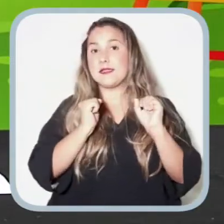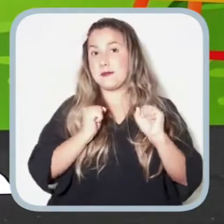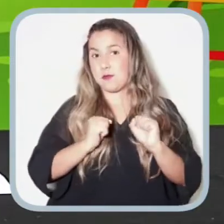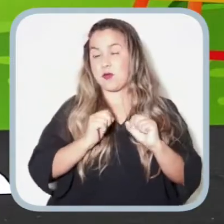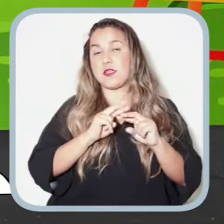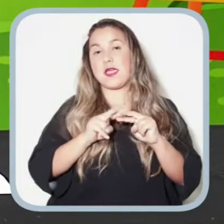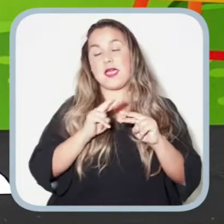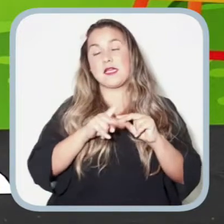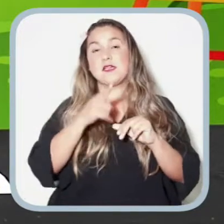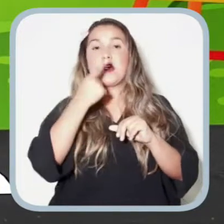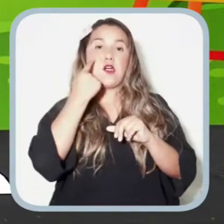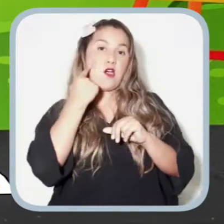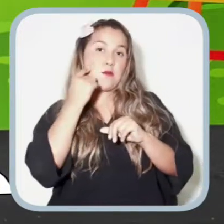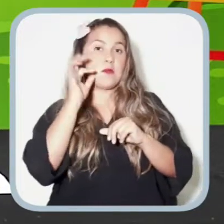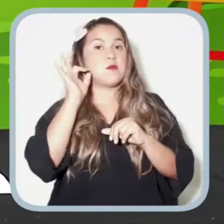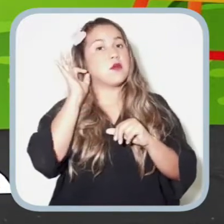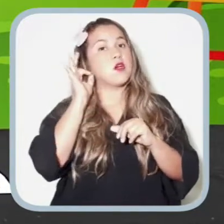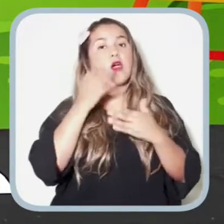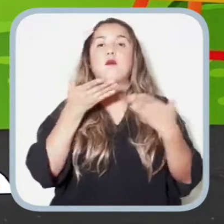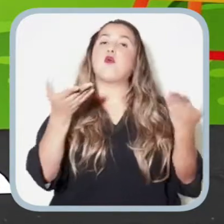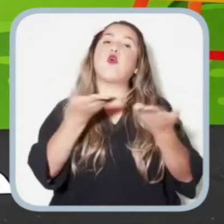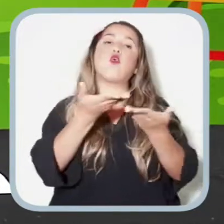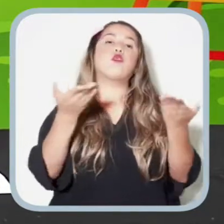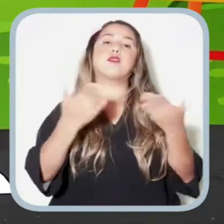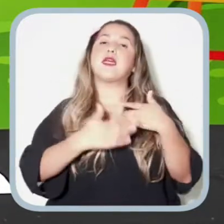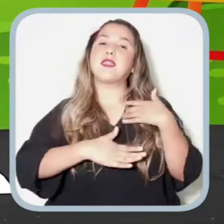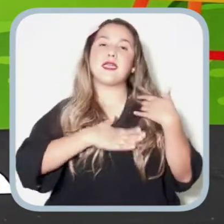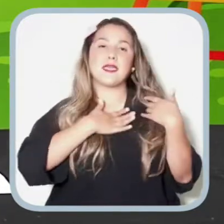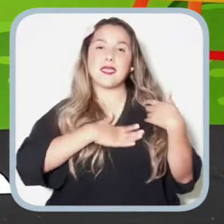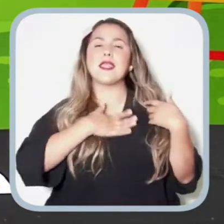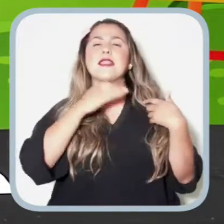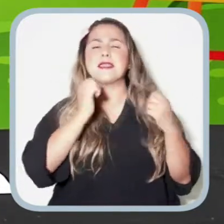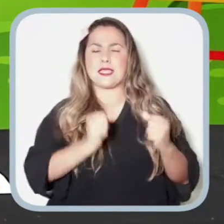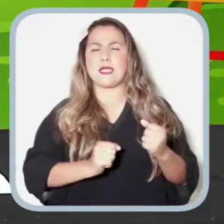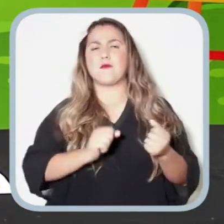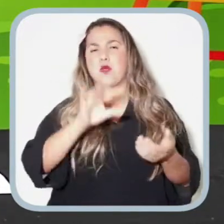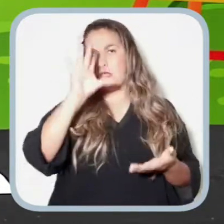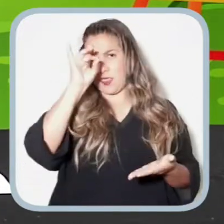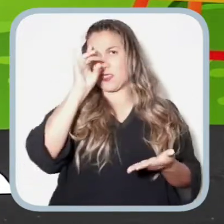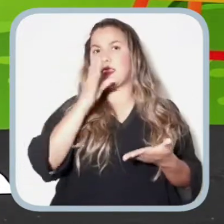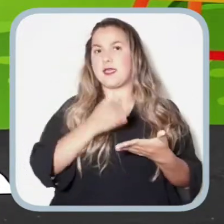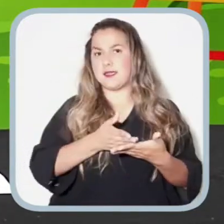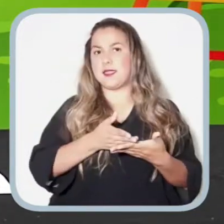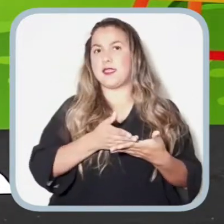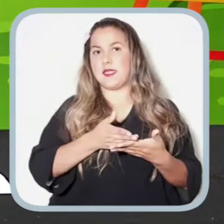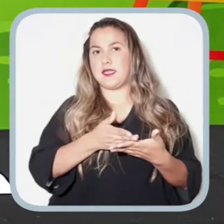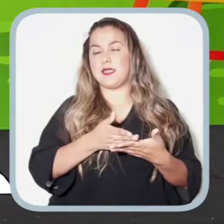hacer el macho a la hembra como ustedes quieran de eso se trata de que puedan decidir